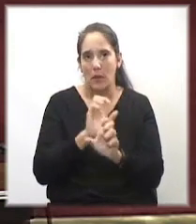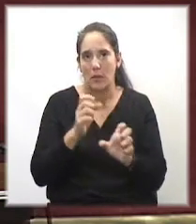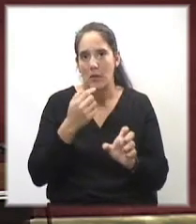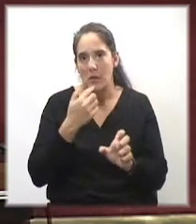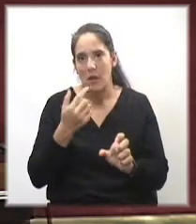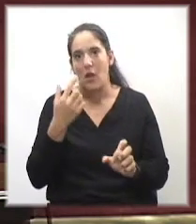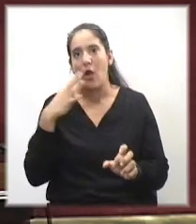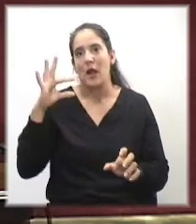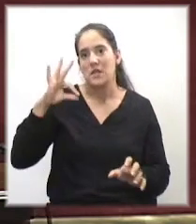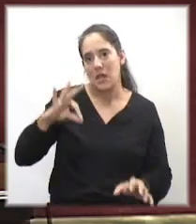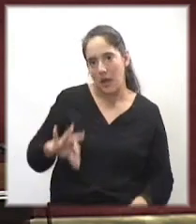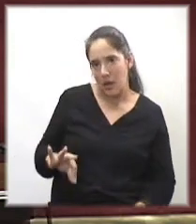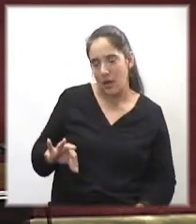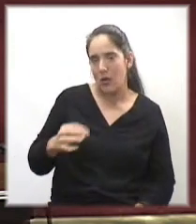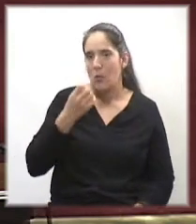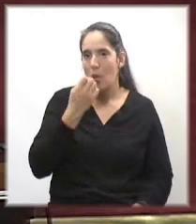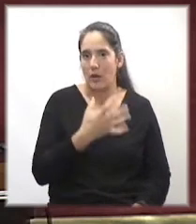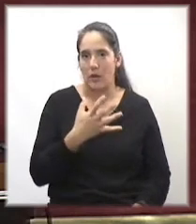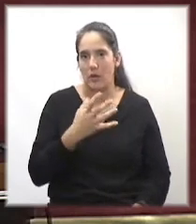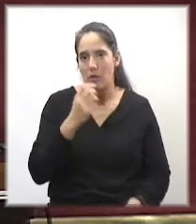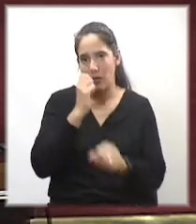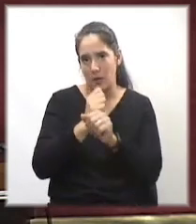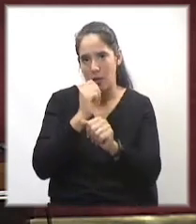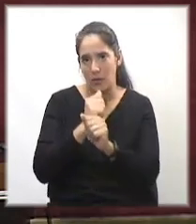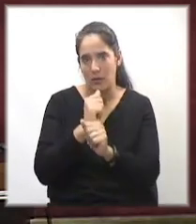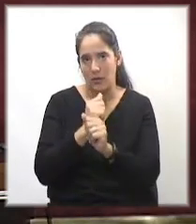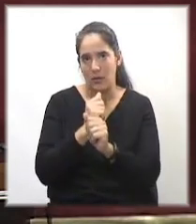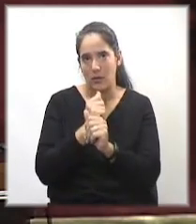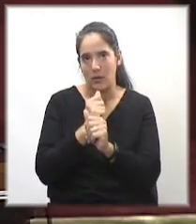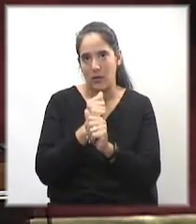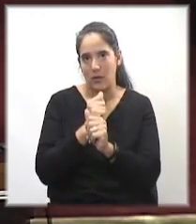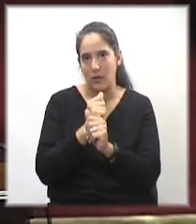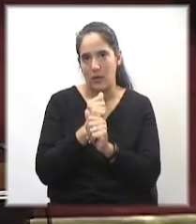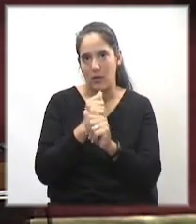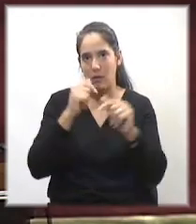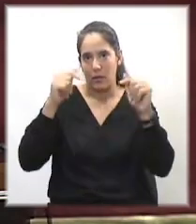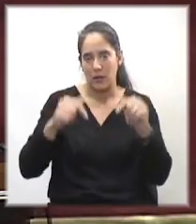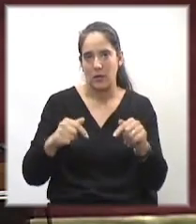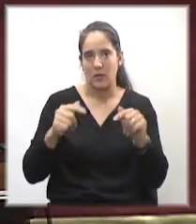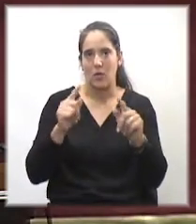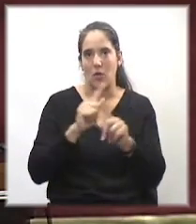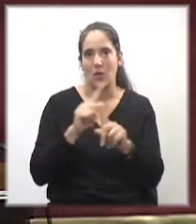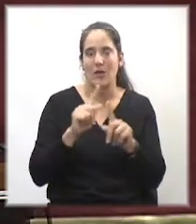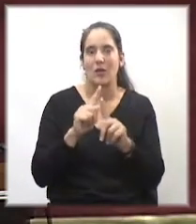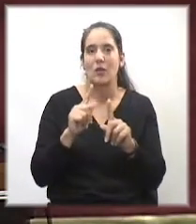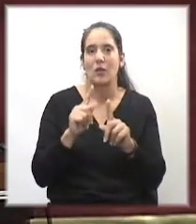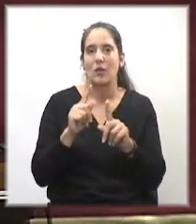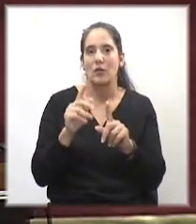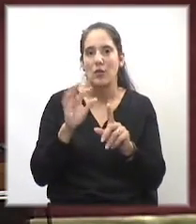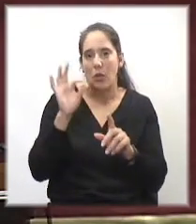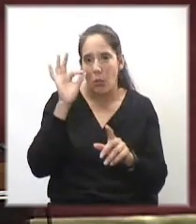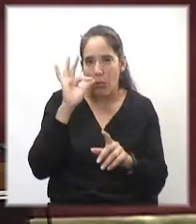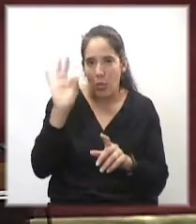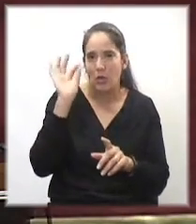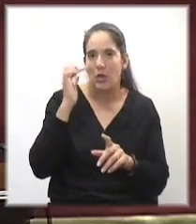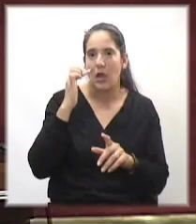parte salarial de los trabajadores y esto que no estaba identificado